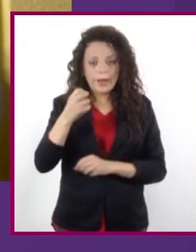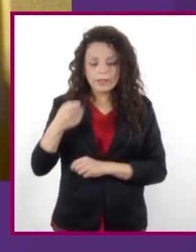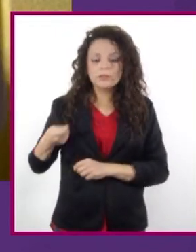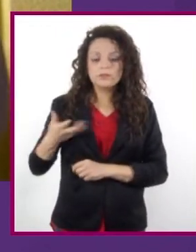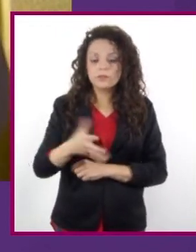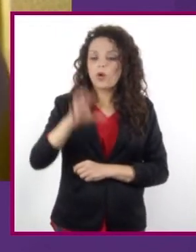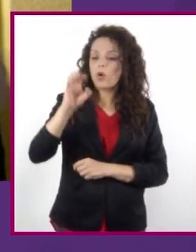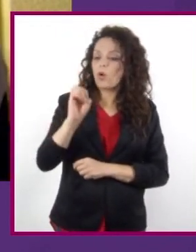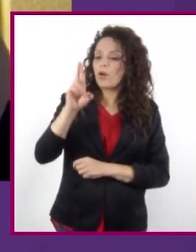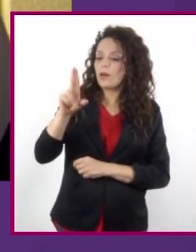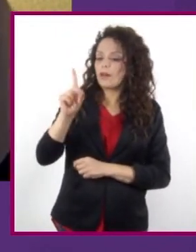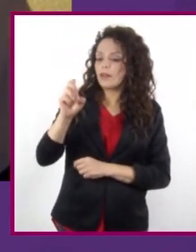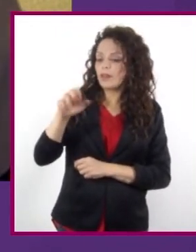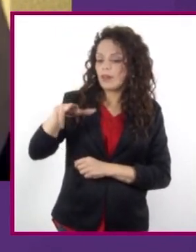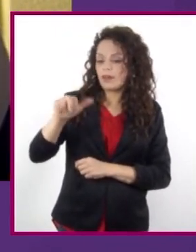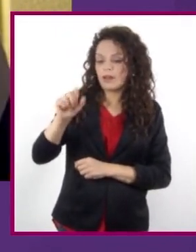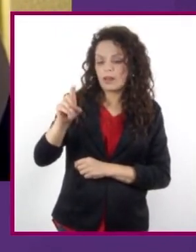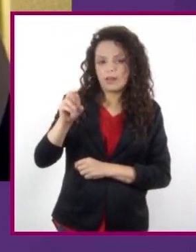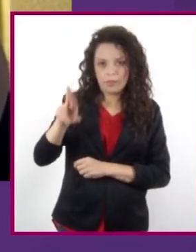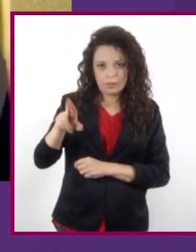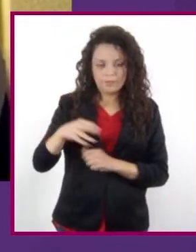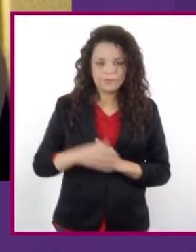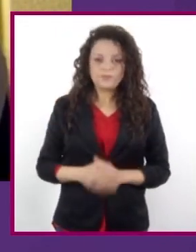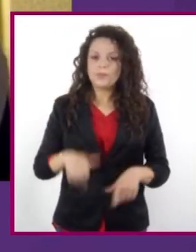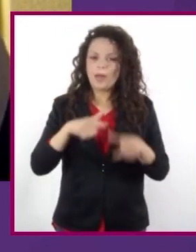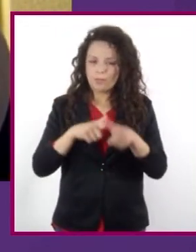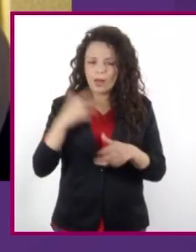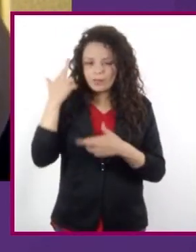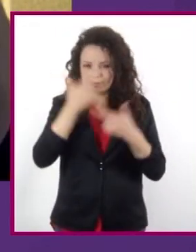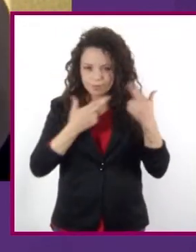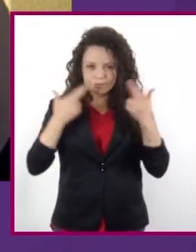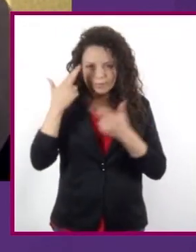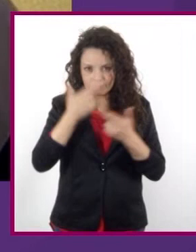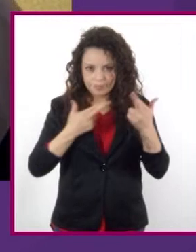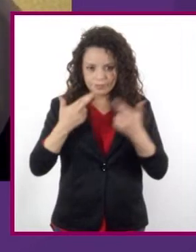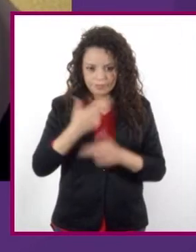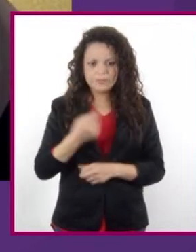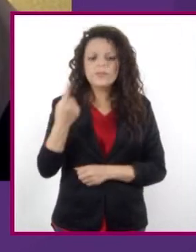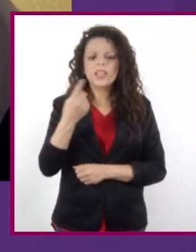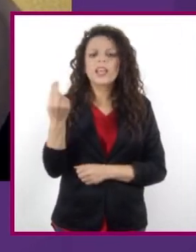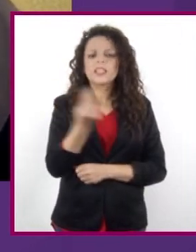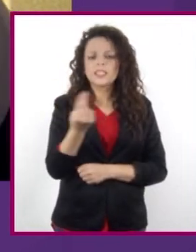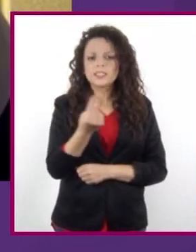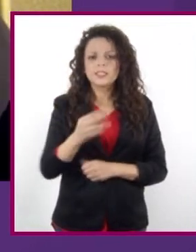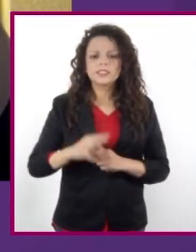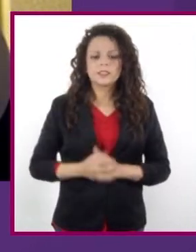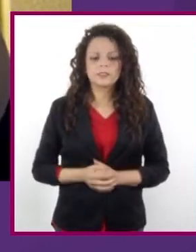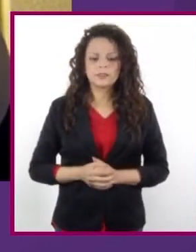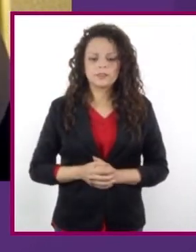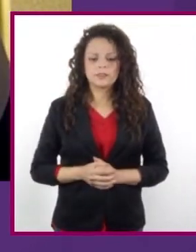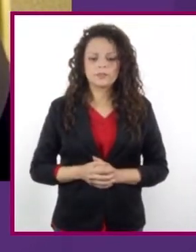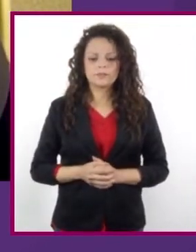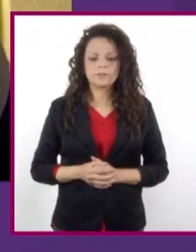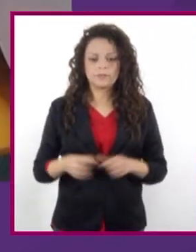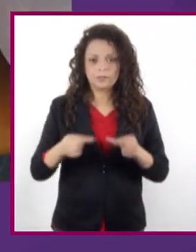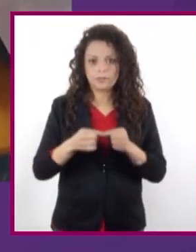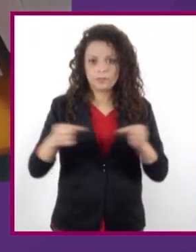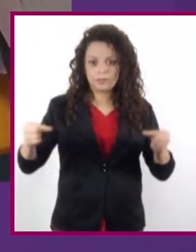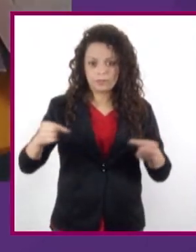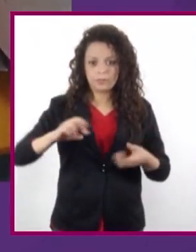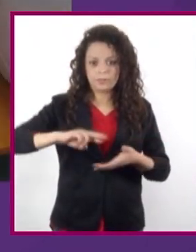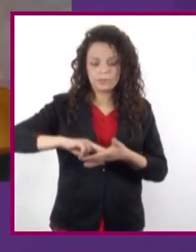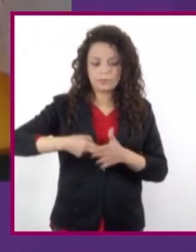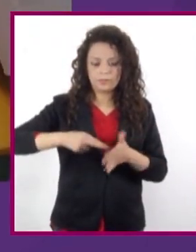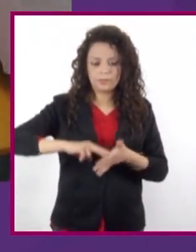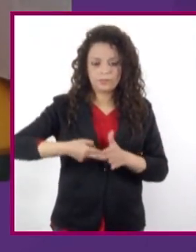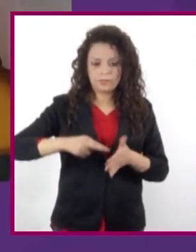ordenador. Siguiendo con el análisis, necesitaremos un desarmador con punta,